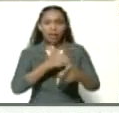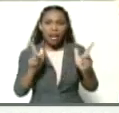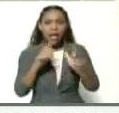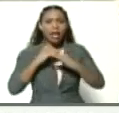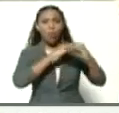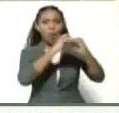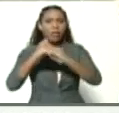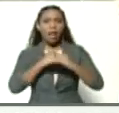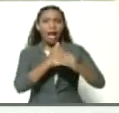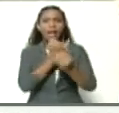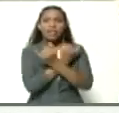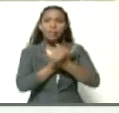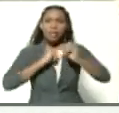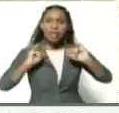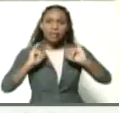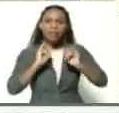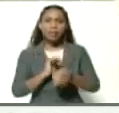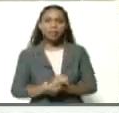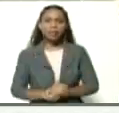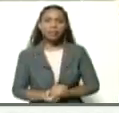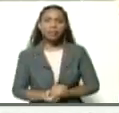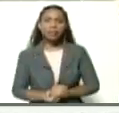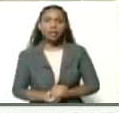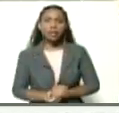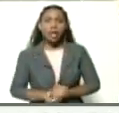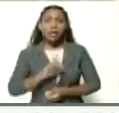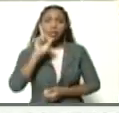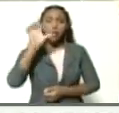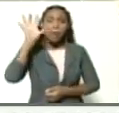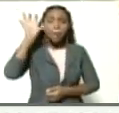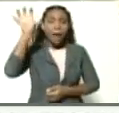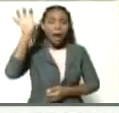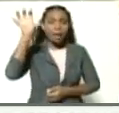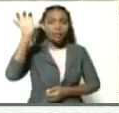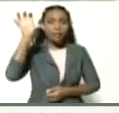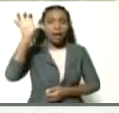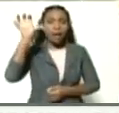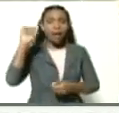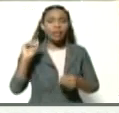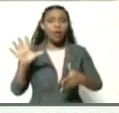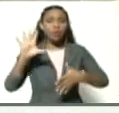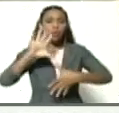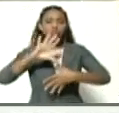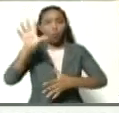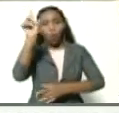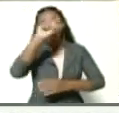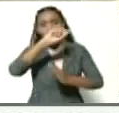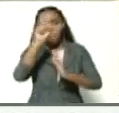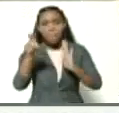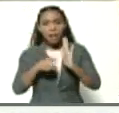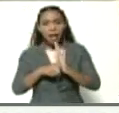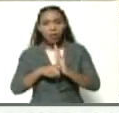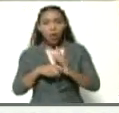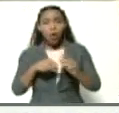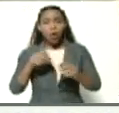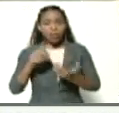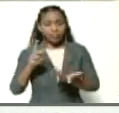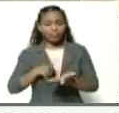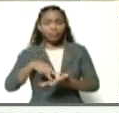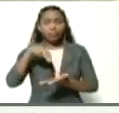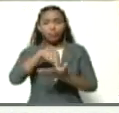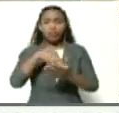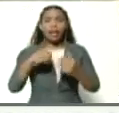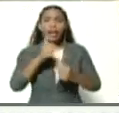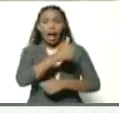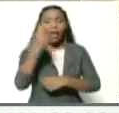igualdad, de la independencia de una patria y de un continente entero. Resucitar cada día al derecho